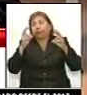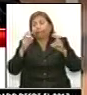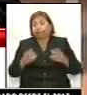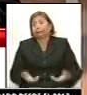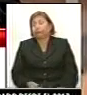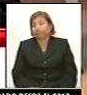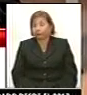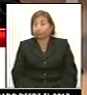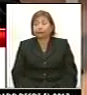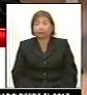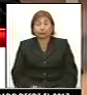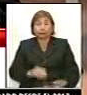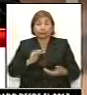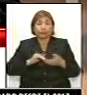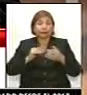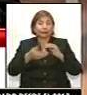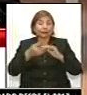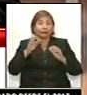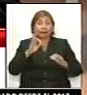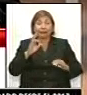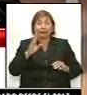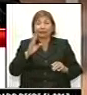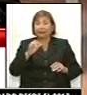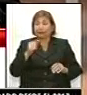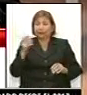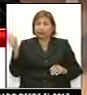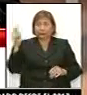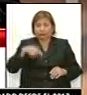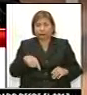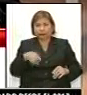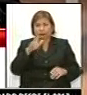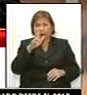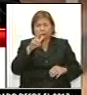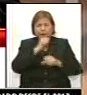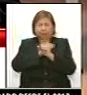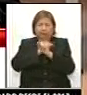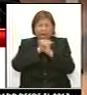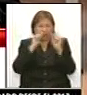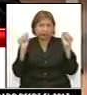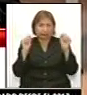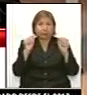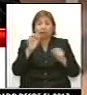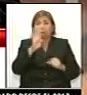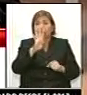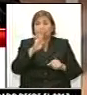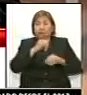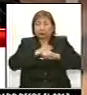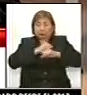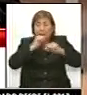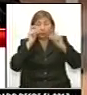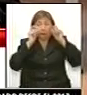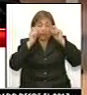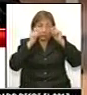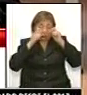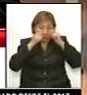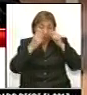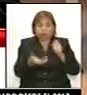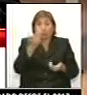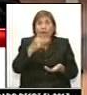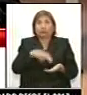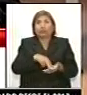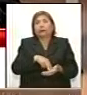comunitaria, Figari a veces se aparecía a las 3 de la mañana, a las 4 de la mañana, entonces si estabas durmiendo,